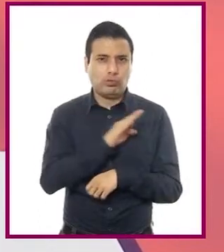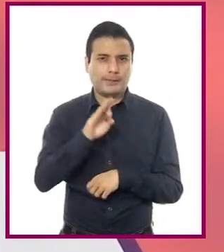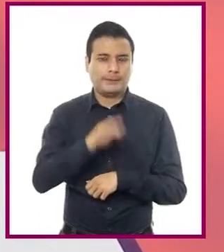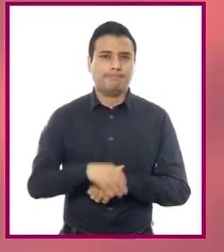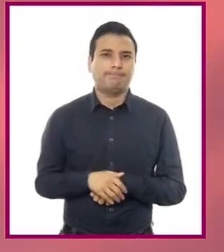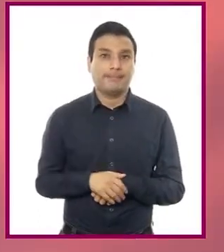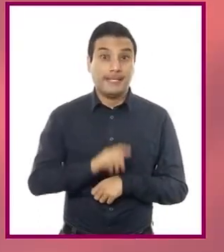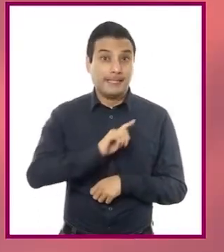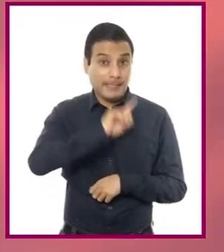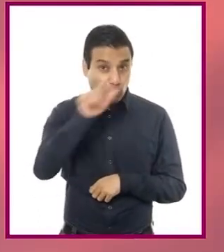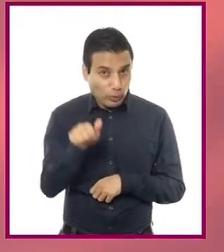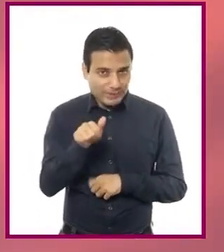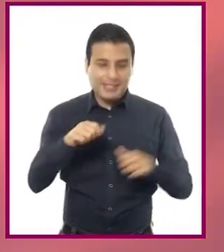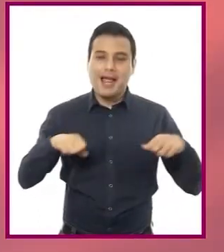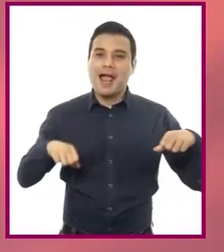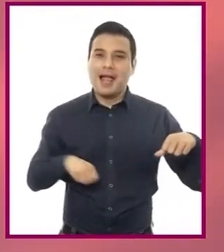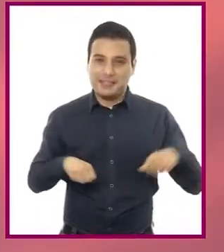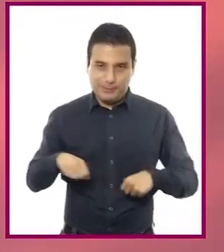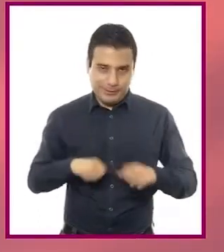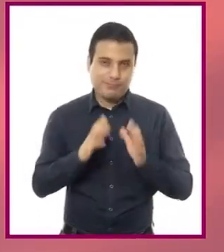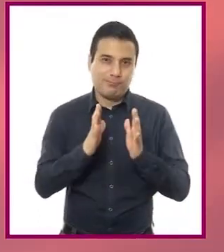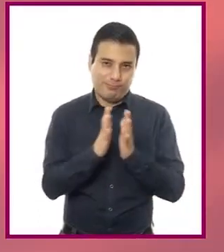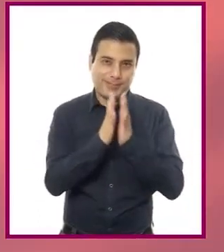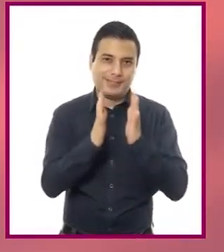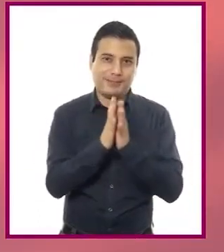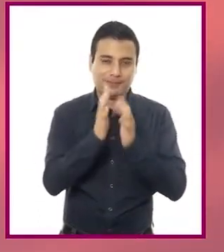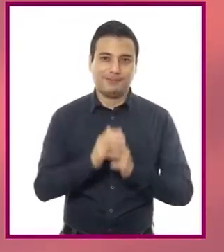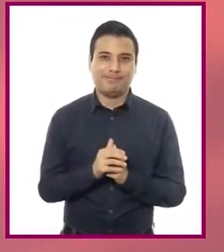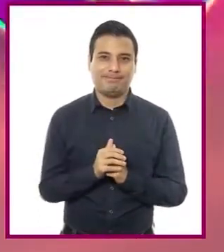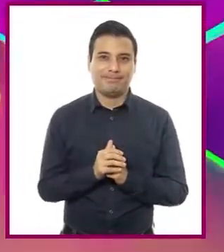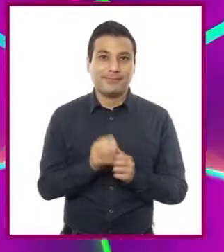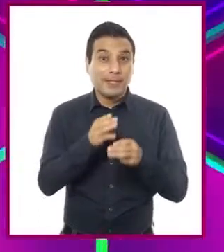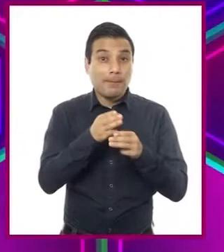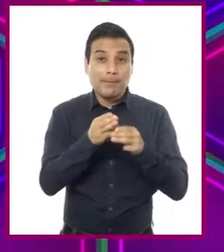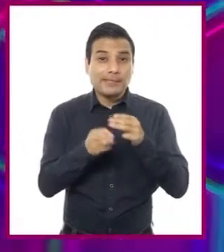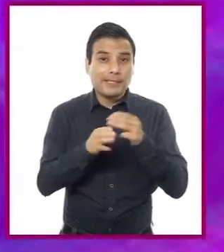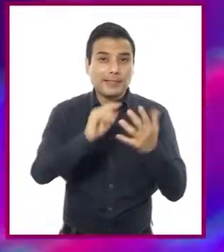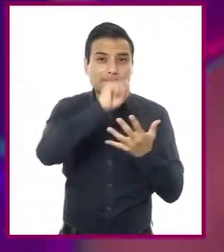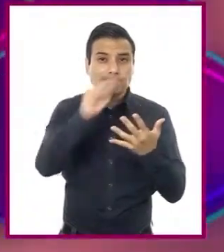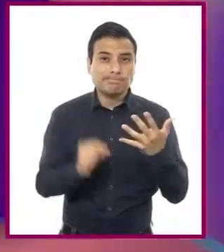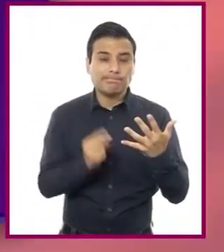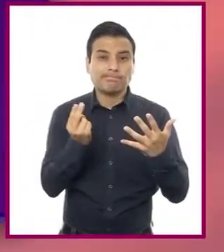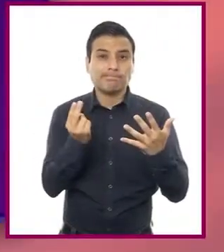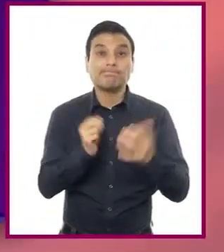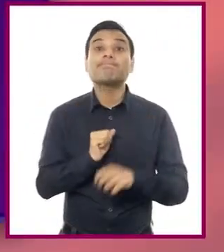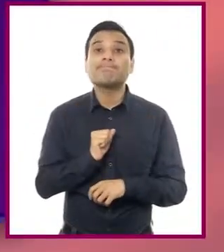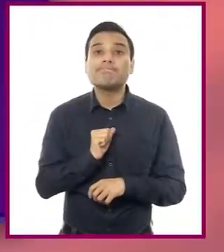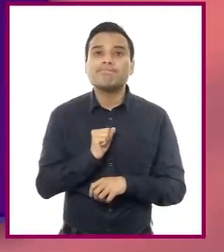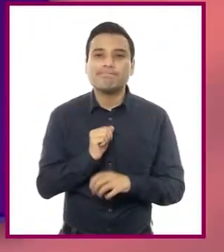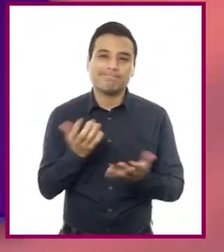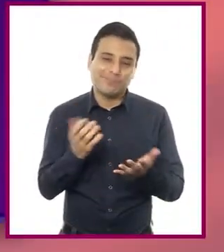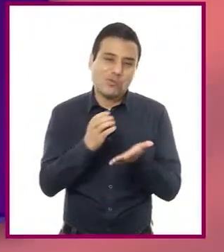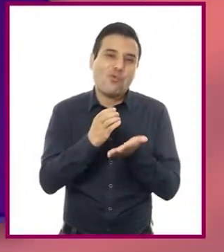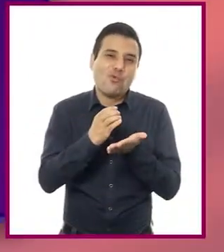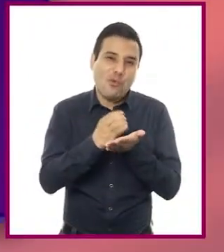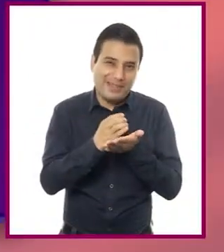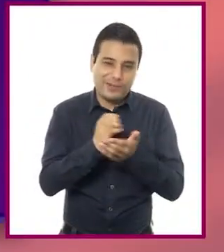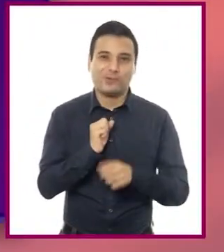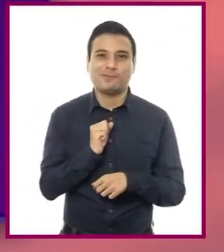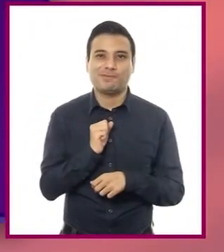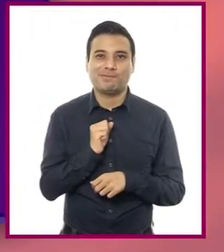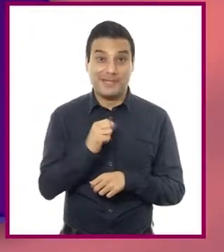los retos que se proponen en esta sesión. Los materiales que van a necesitar para esta sesión son su siempre confiable